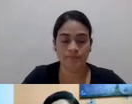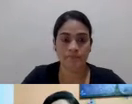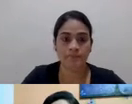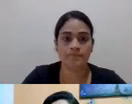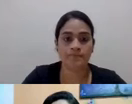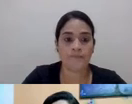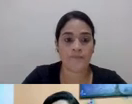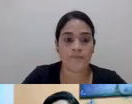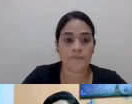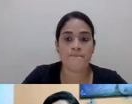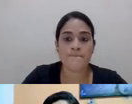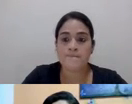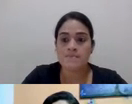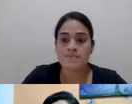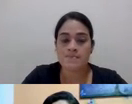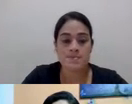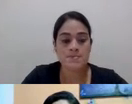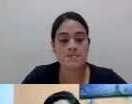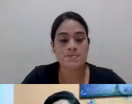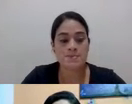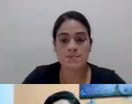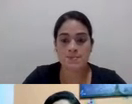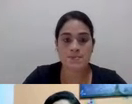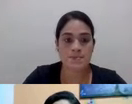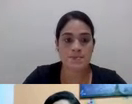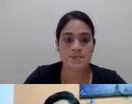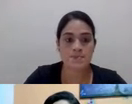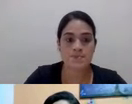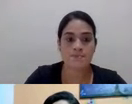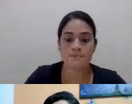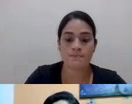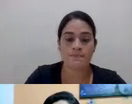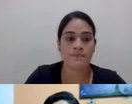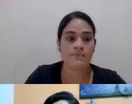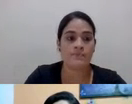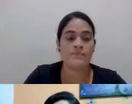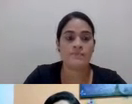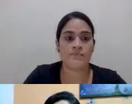voy a retomar mi pantalla completa.